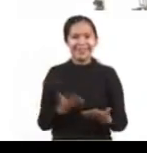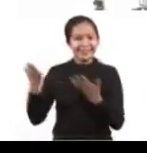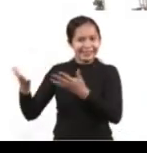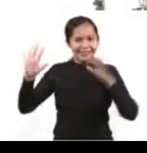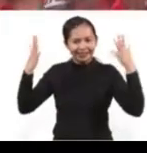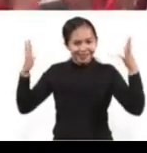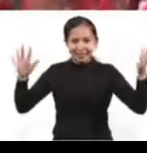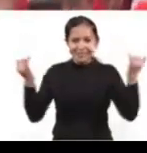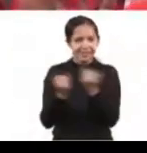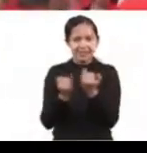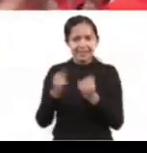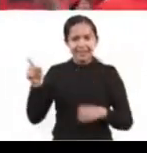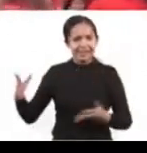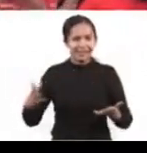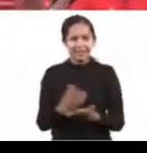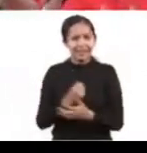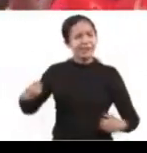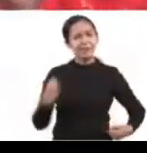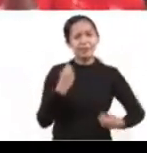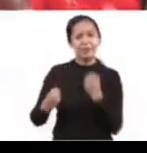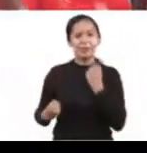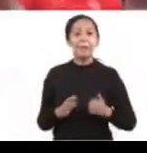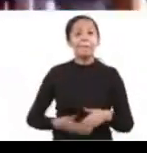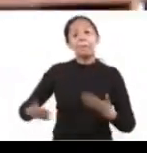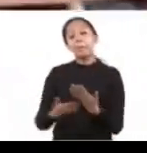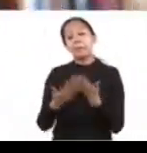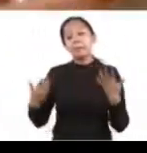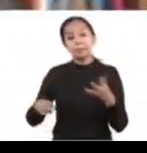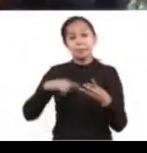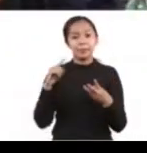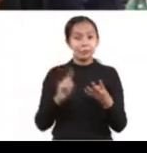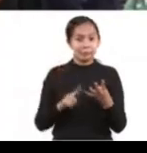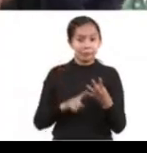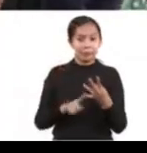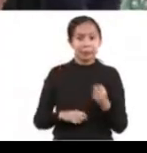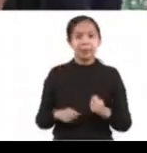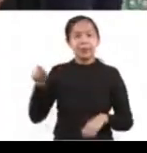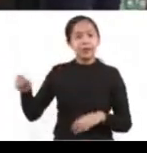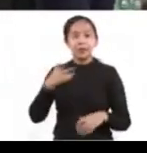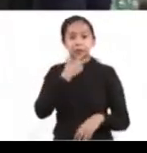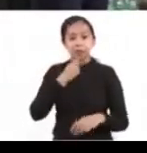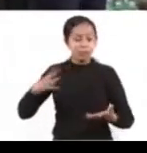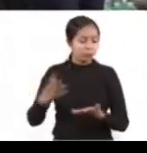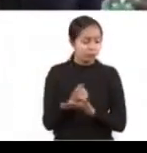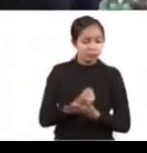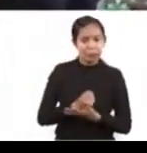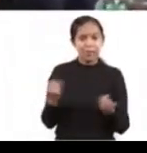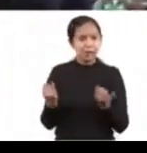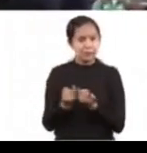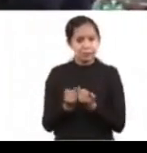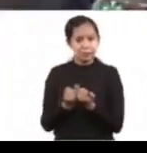Limón. Fuerte el aplauso para el campeón del Consejo Mundial de Boxeo Super Pluma. A continuación presentamos gran campeón Super Mosca del Consejo Mundial de